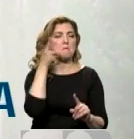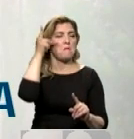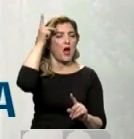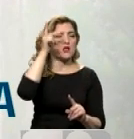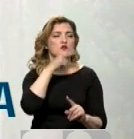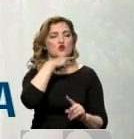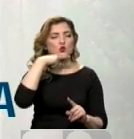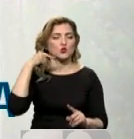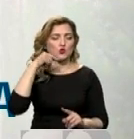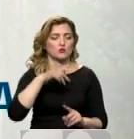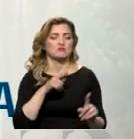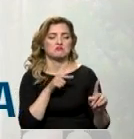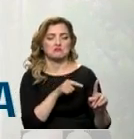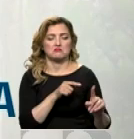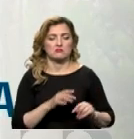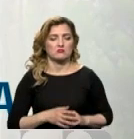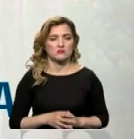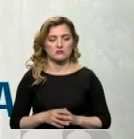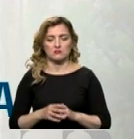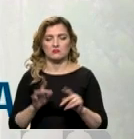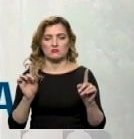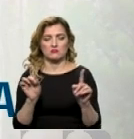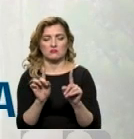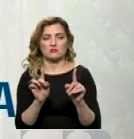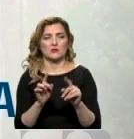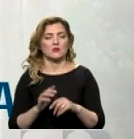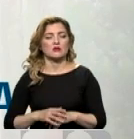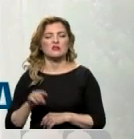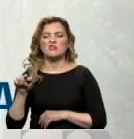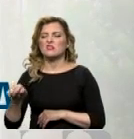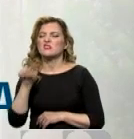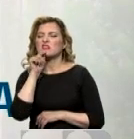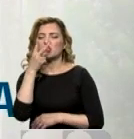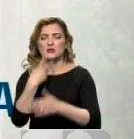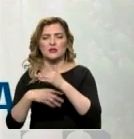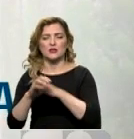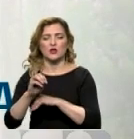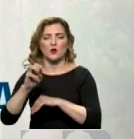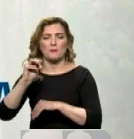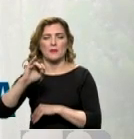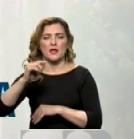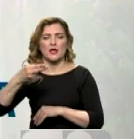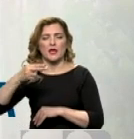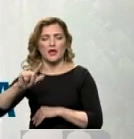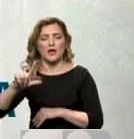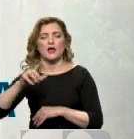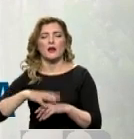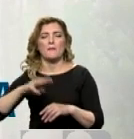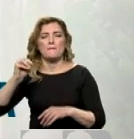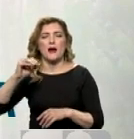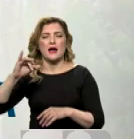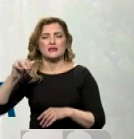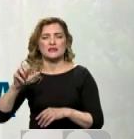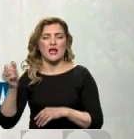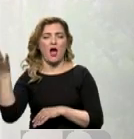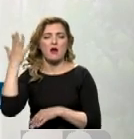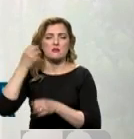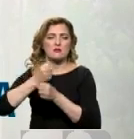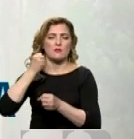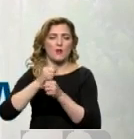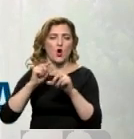rusos a su vez masía suyo a es hijo de mi guel macías huerta quien trabajó para grupo noboa